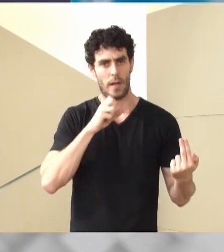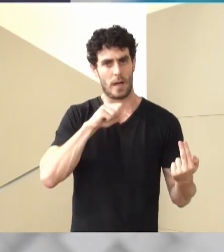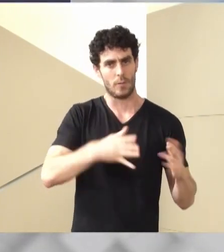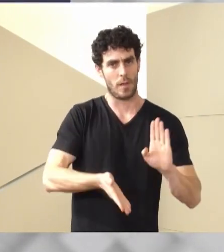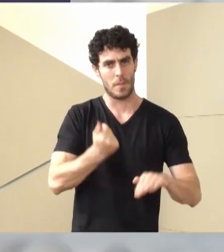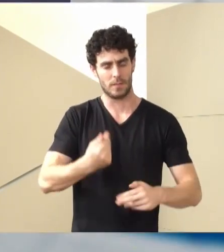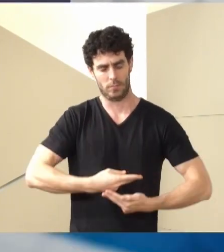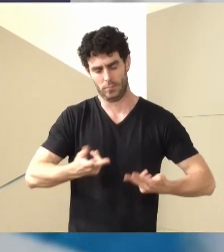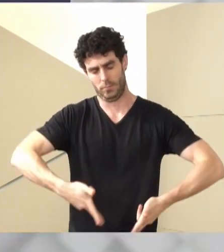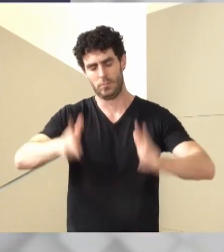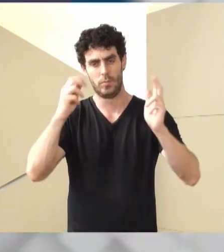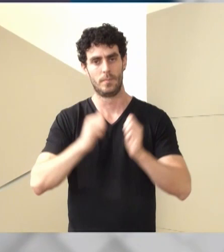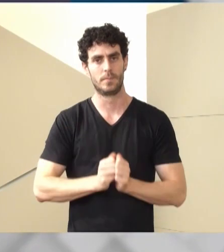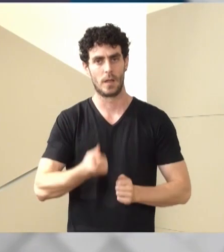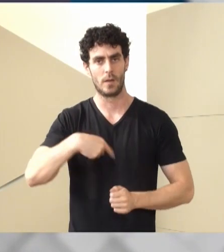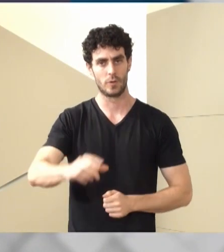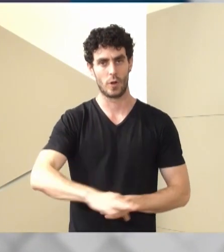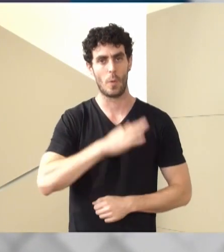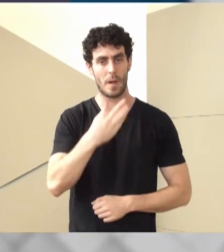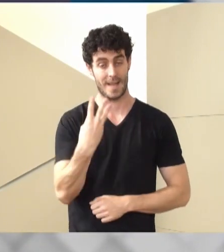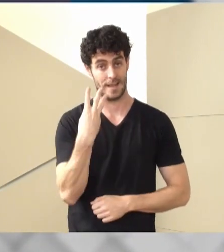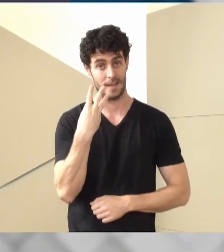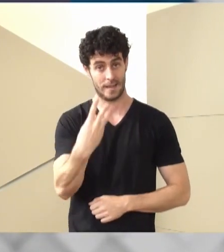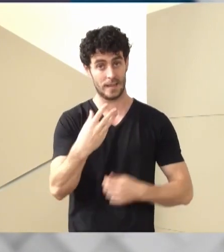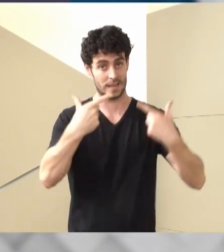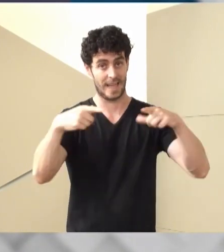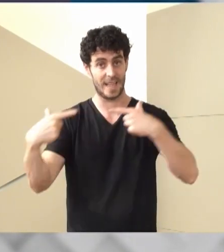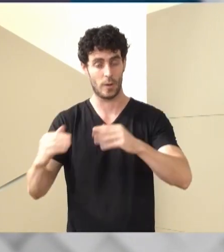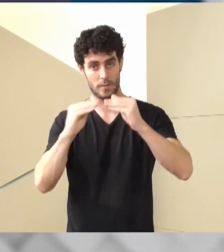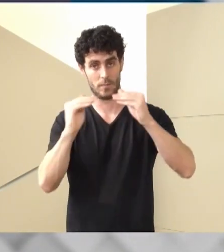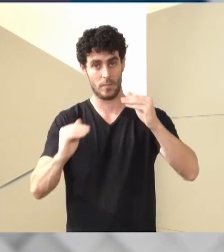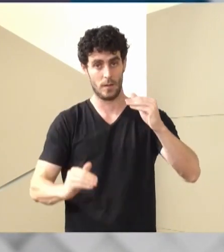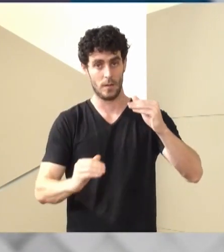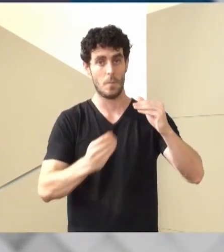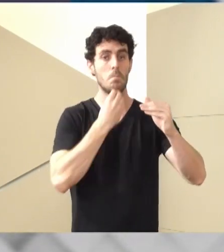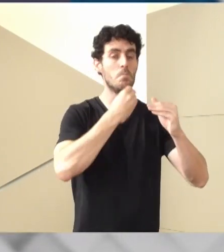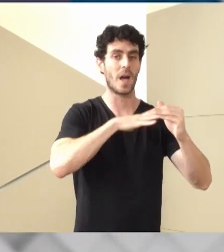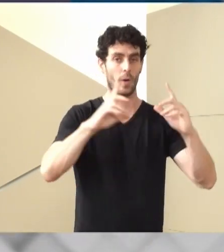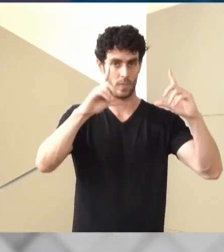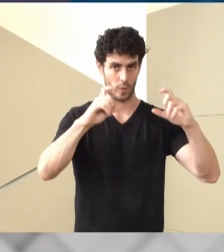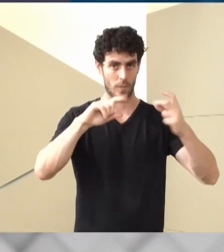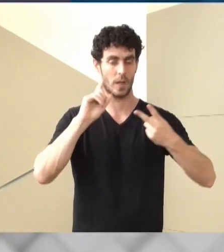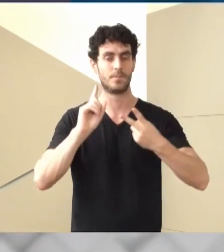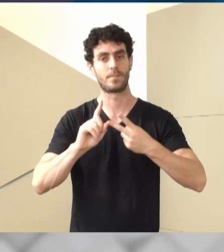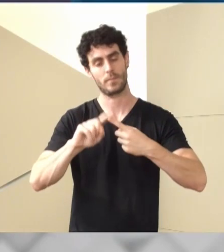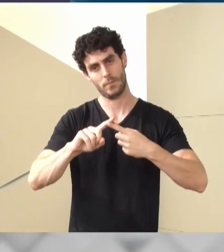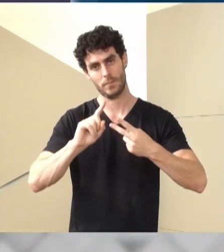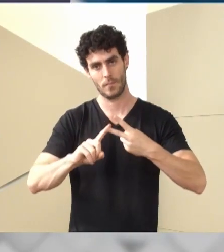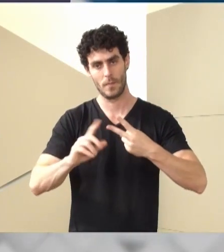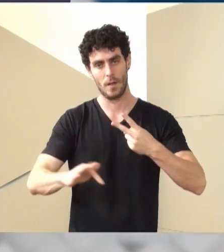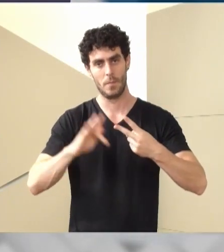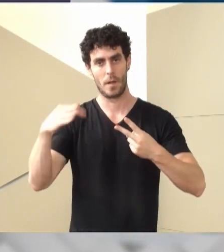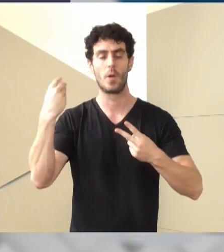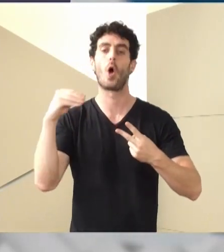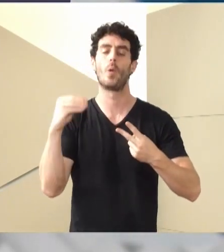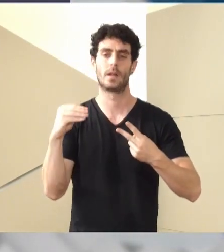y vamos a premiar tres categorías. A la mejor fotografía, el premio